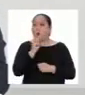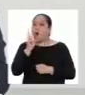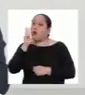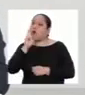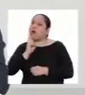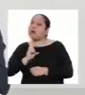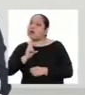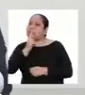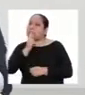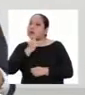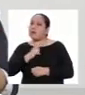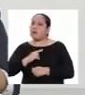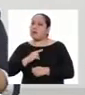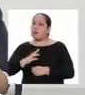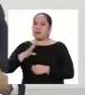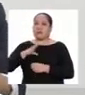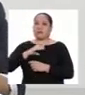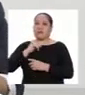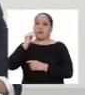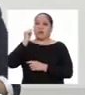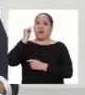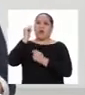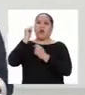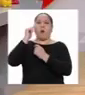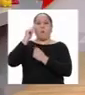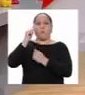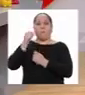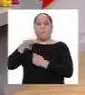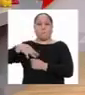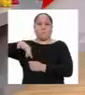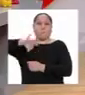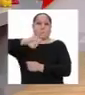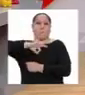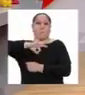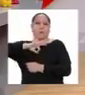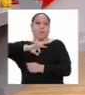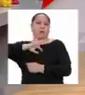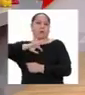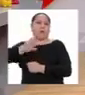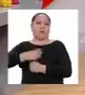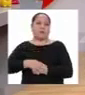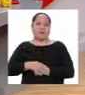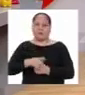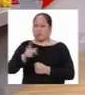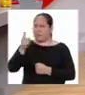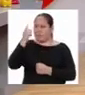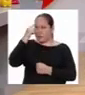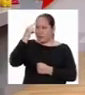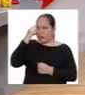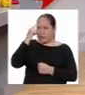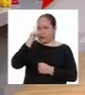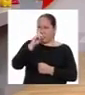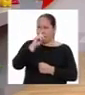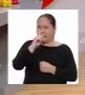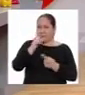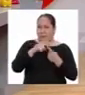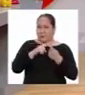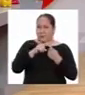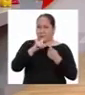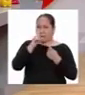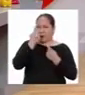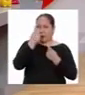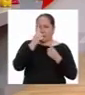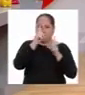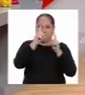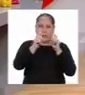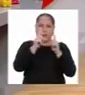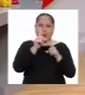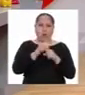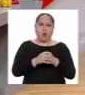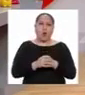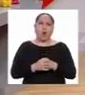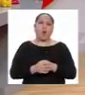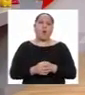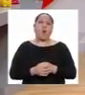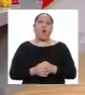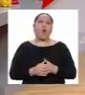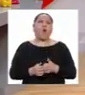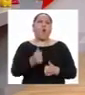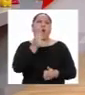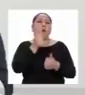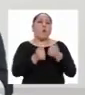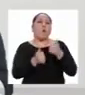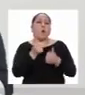de esos que reciben premios internacionales. ¿Crees que la primera pregunta podría ser ¿qué tan variada es